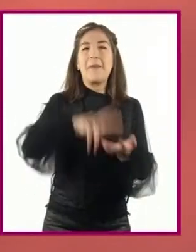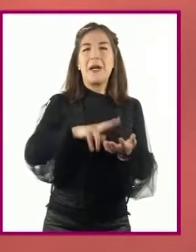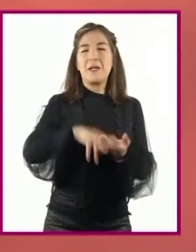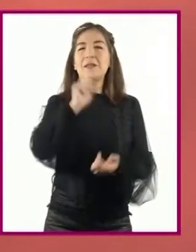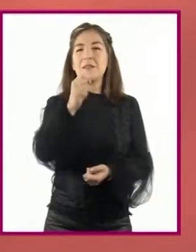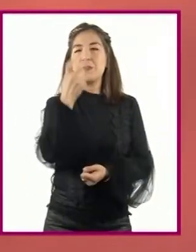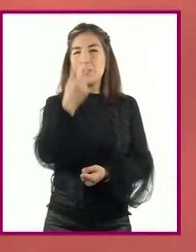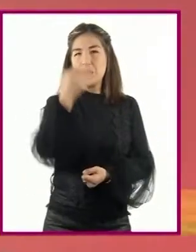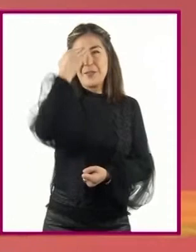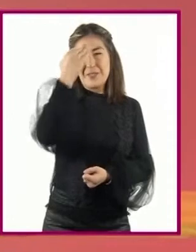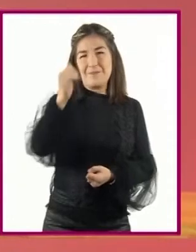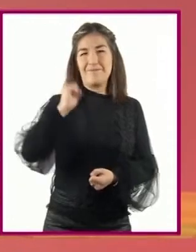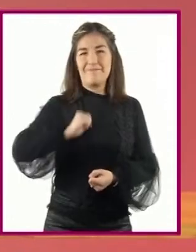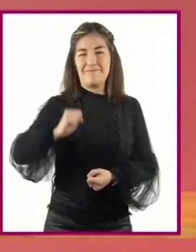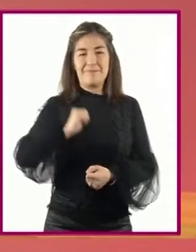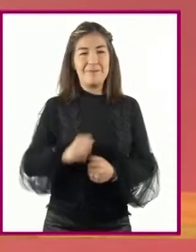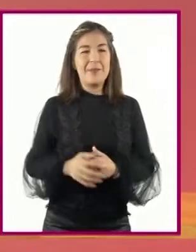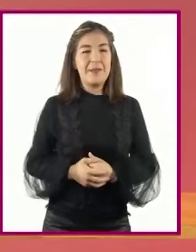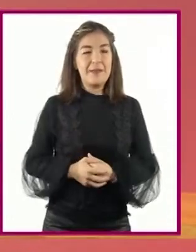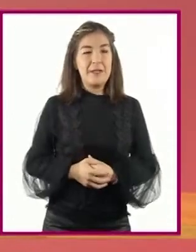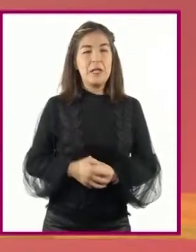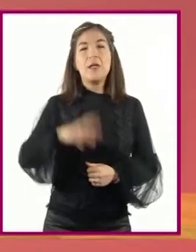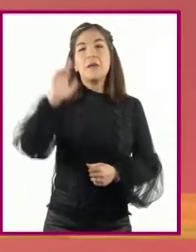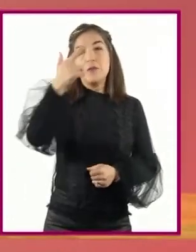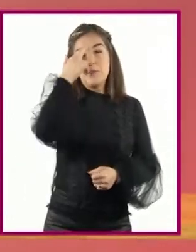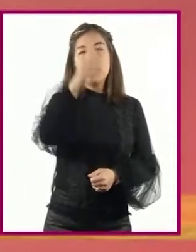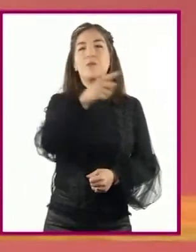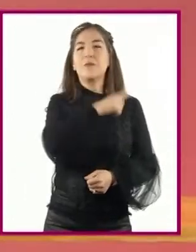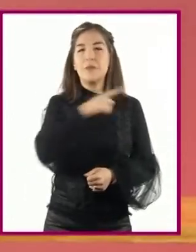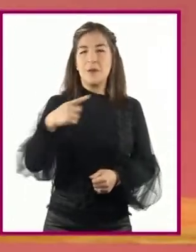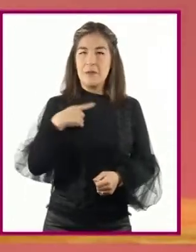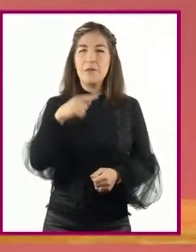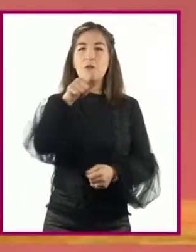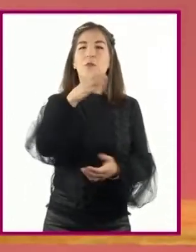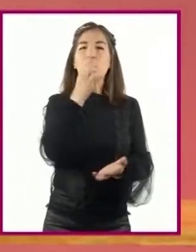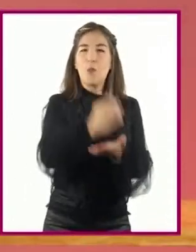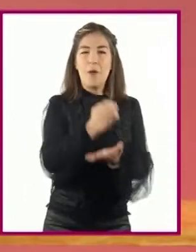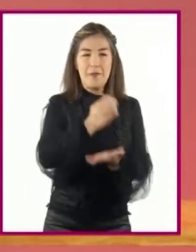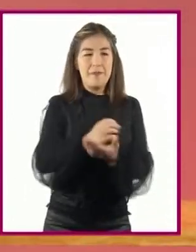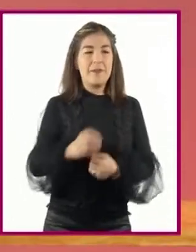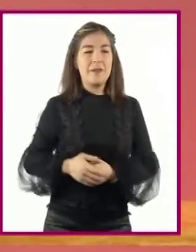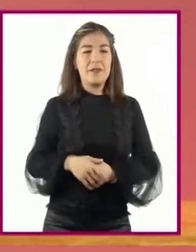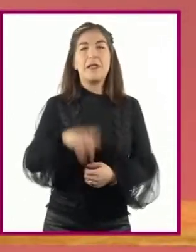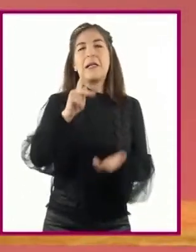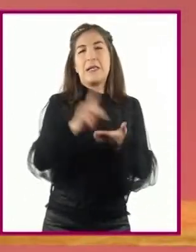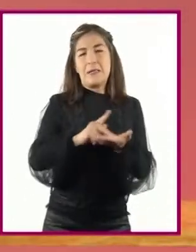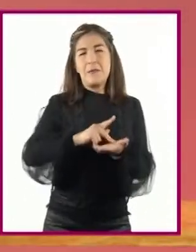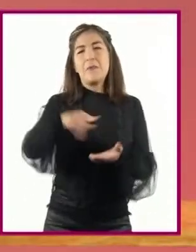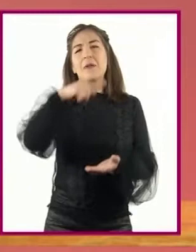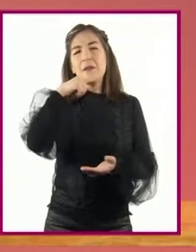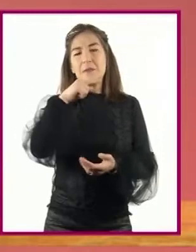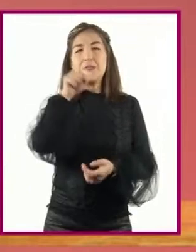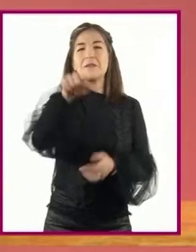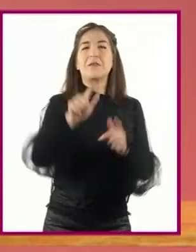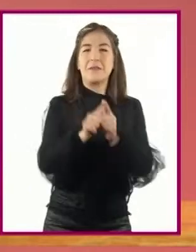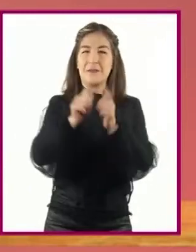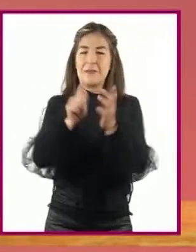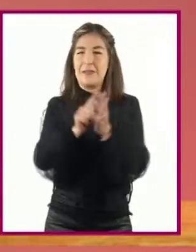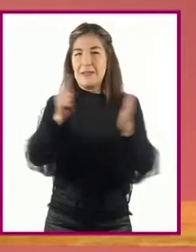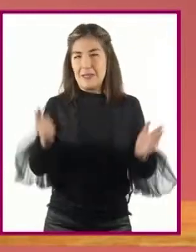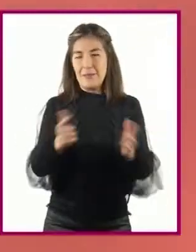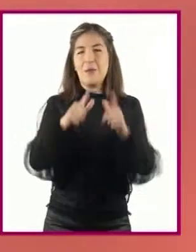de dos épocas. Recuerden tener a la mano su siempre confiable cuaderno, un bolígrafo o lápiz y su libro de